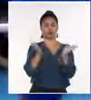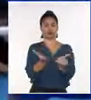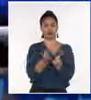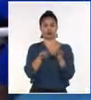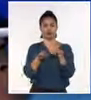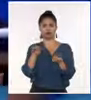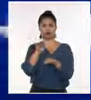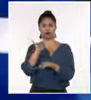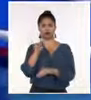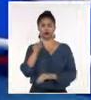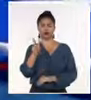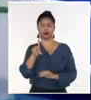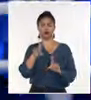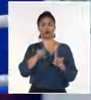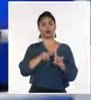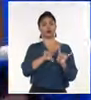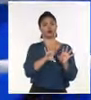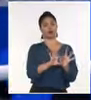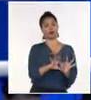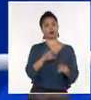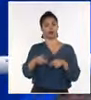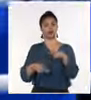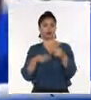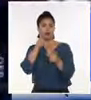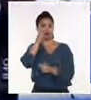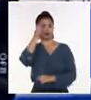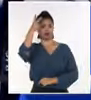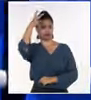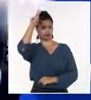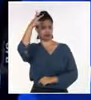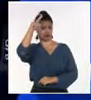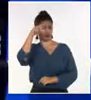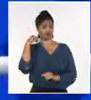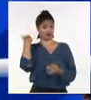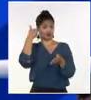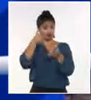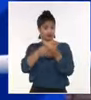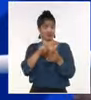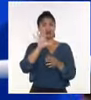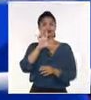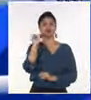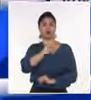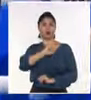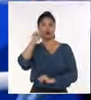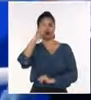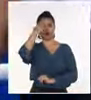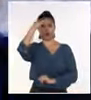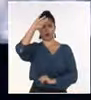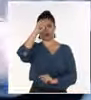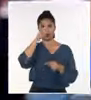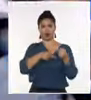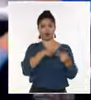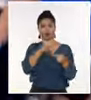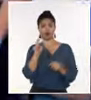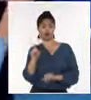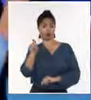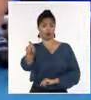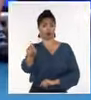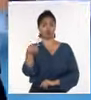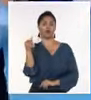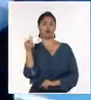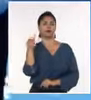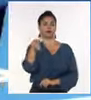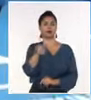frente al mexicano Javier Cruz. Hasta el momento son 5 las victorias consecutivas de Cuba en el certamen, último que da acceso a los Juegos Olímpicos de